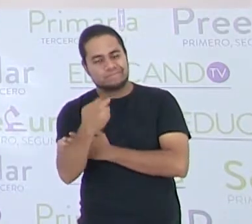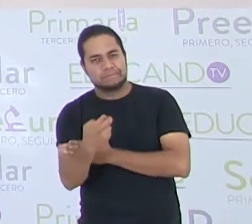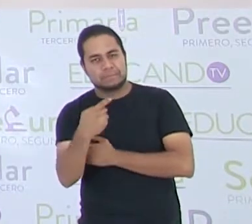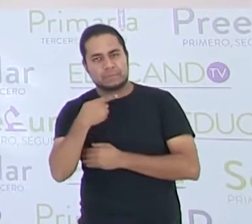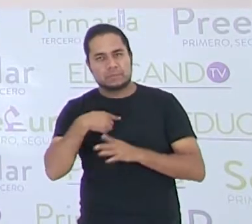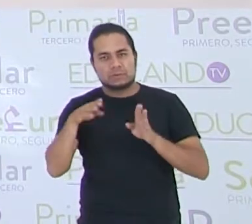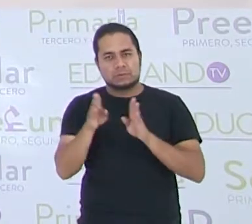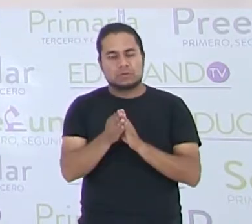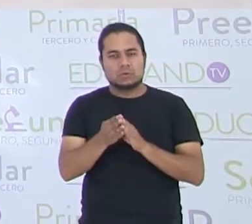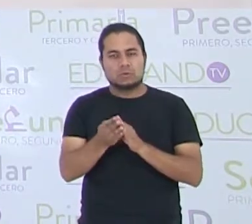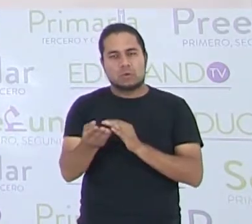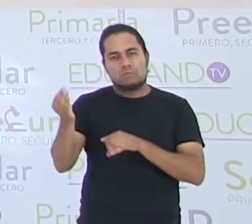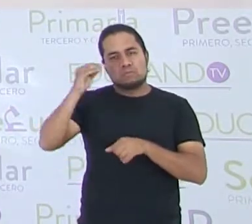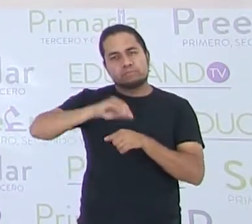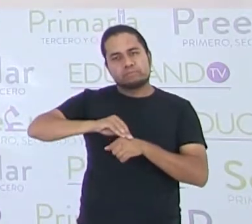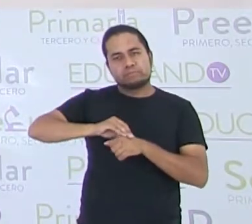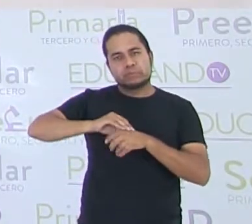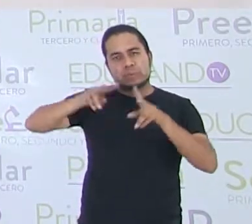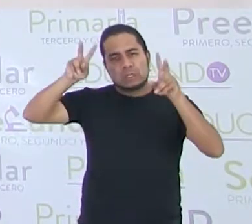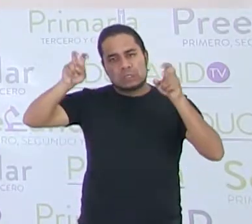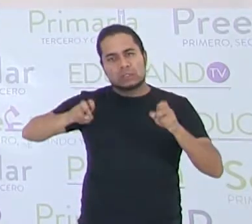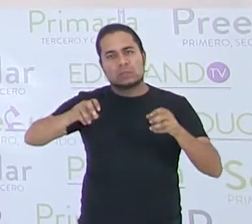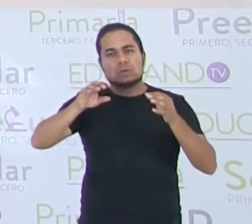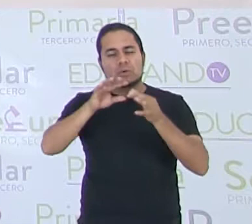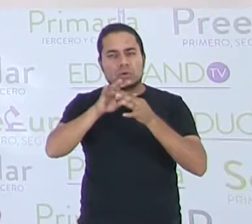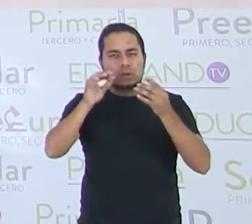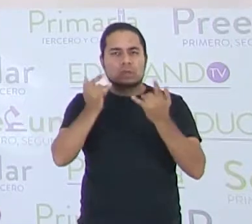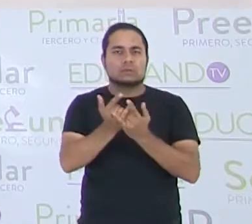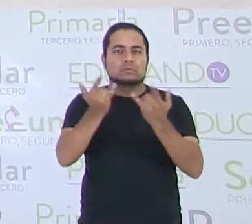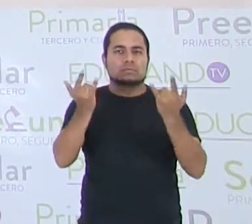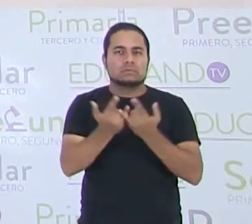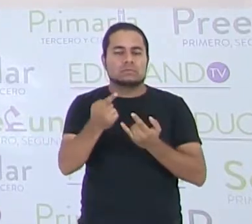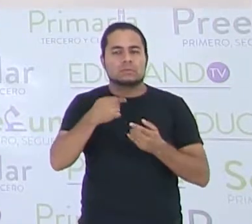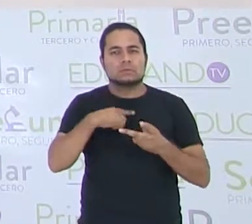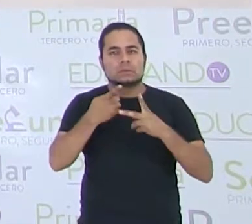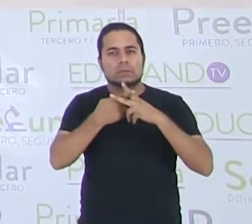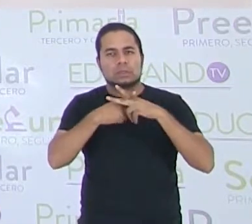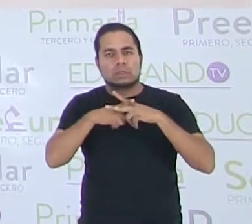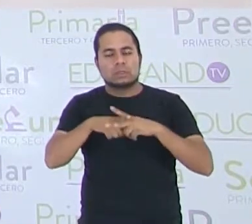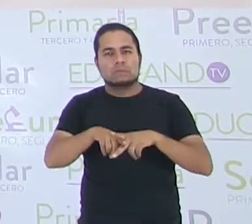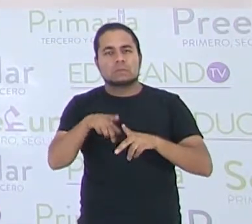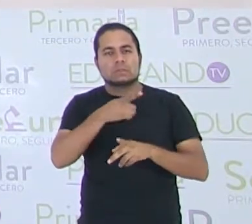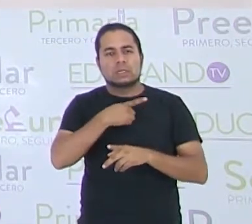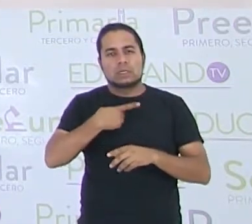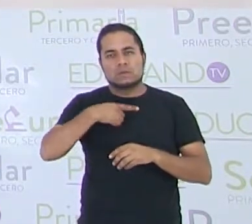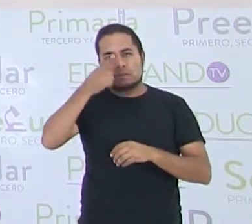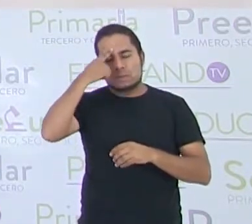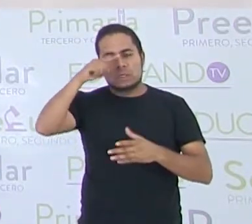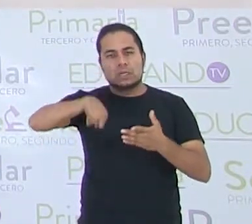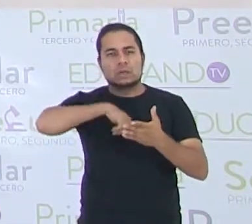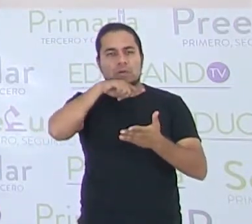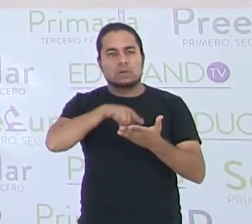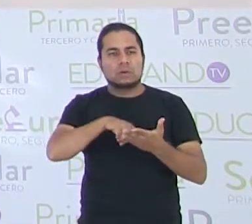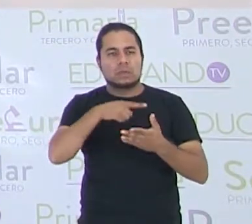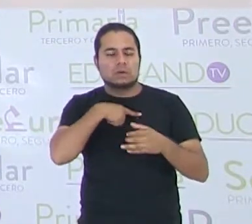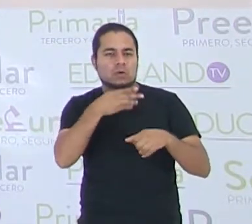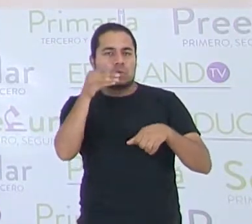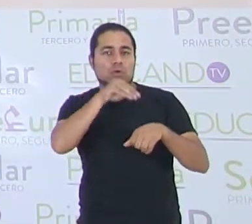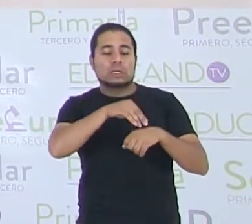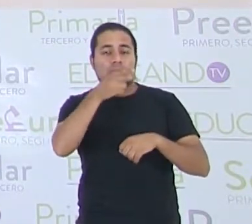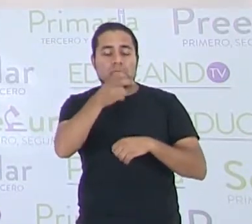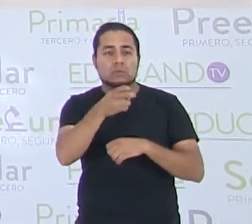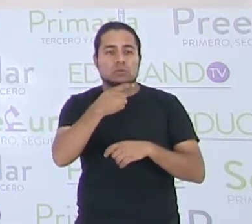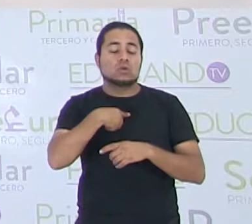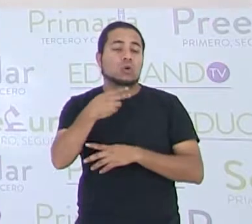planteamiento de mi cuento, de mi relato. Y tengo que empezar por hablar del lugar. Le voy a poner así.